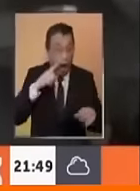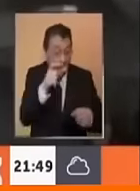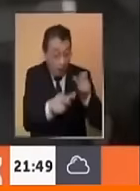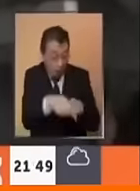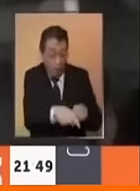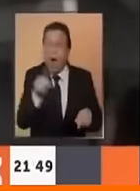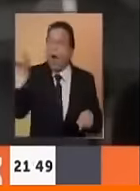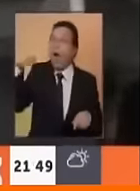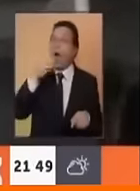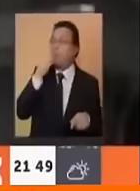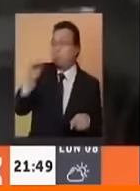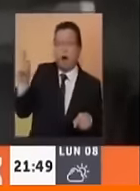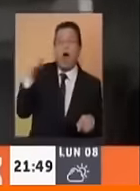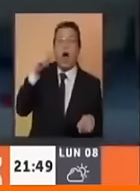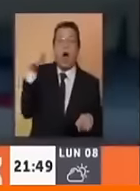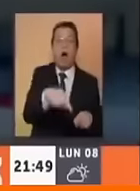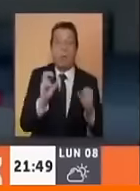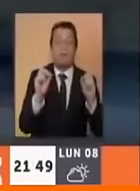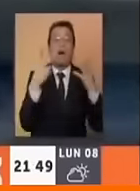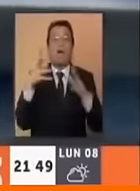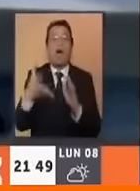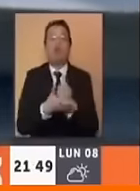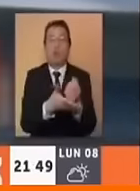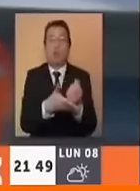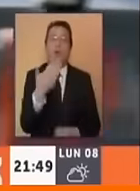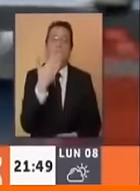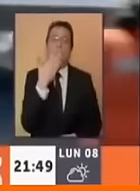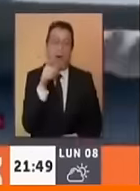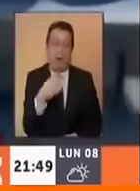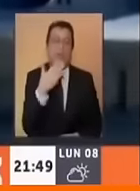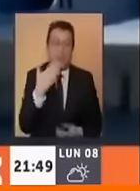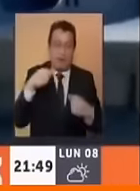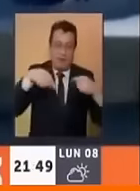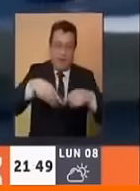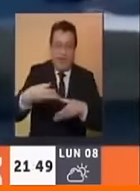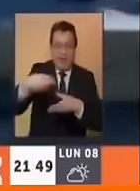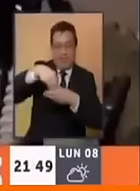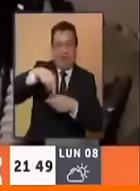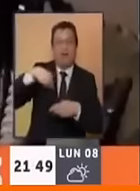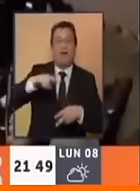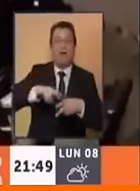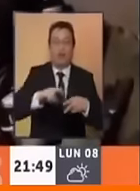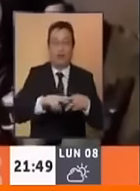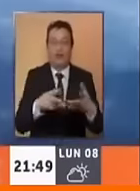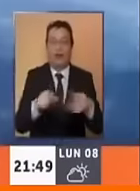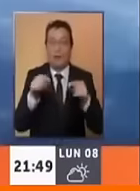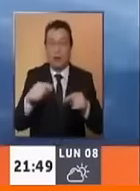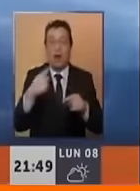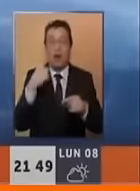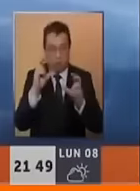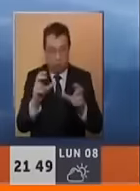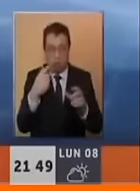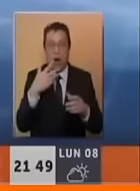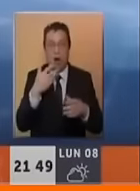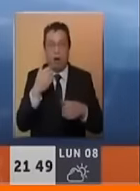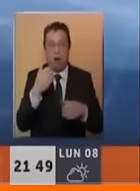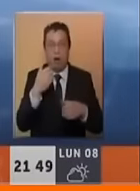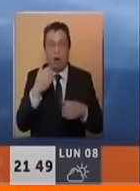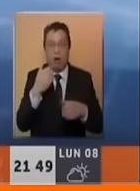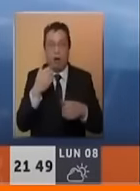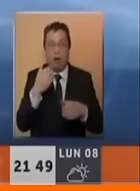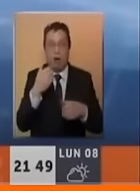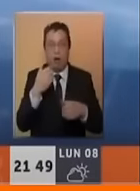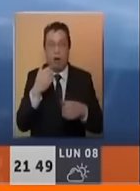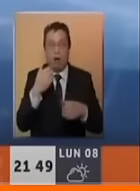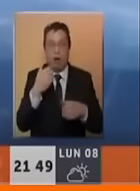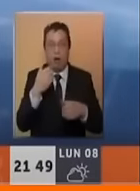que rescatar y por lo tanto salvarles la vida. Eso, ¿verdad? La Patch mantiene estos cazas bombarderos bajo constante actualización de sus sistemas. O sea que sirve